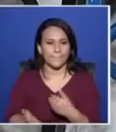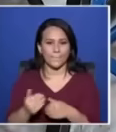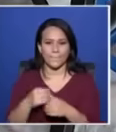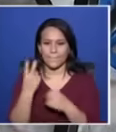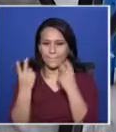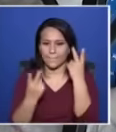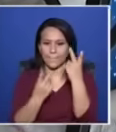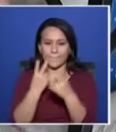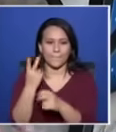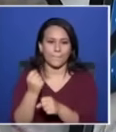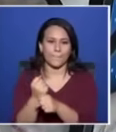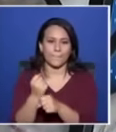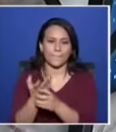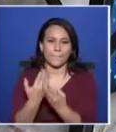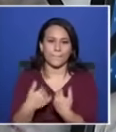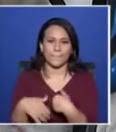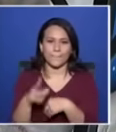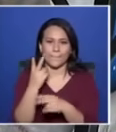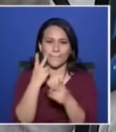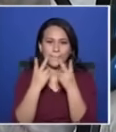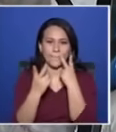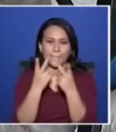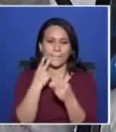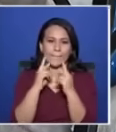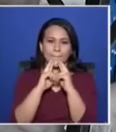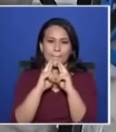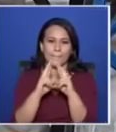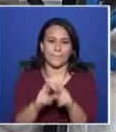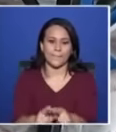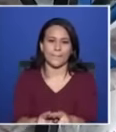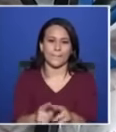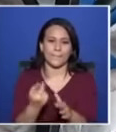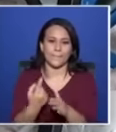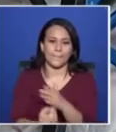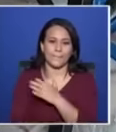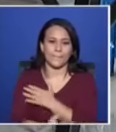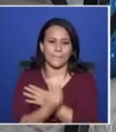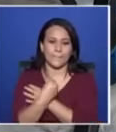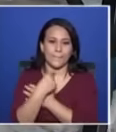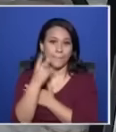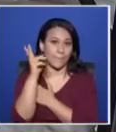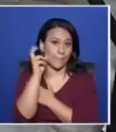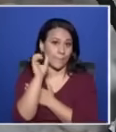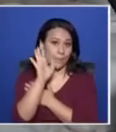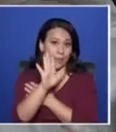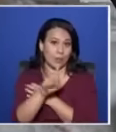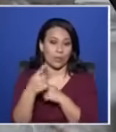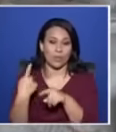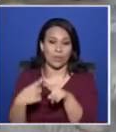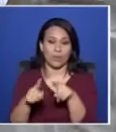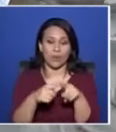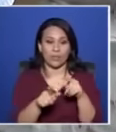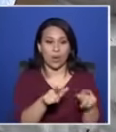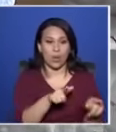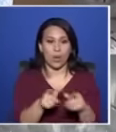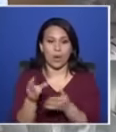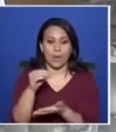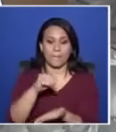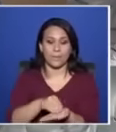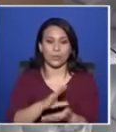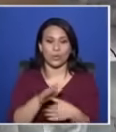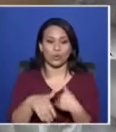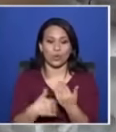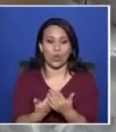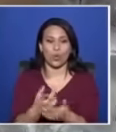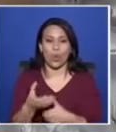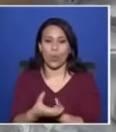los operativos. Ya estamos viendo también los resultados que nos están mostrando. Ya escuchó a Valeria, 5 puntos que ha puesto a disposición el cuerpo